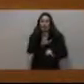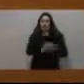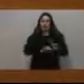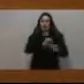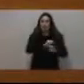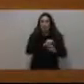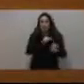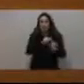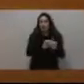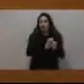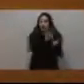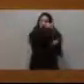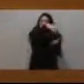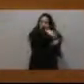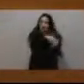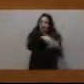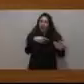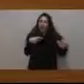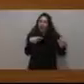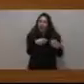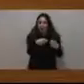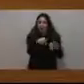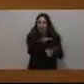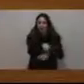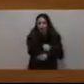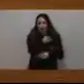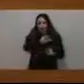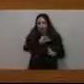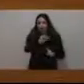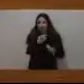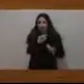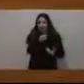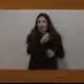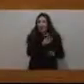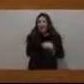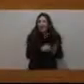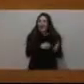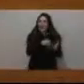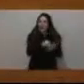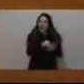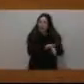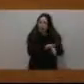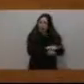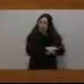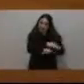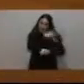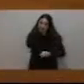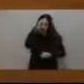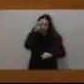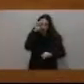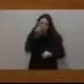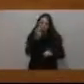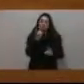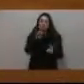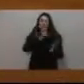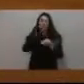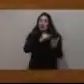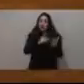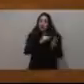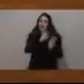planta de regasificación en el Musel y, de este modo, exigir al Gobierno de la Nación que incluya en dicha planificación la citada planta